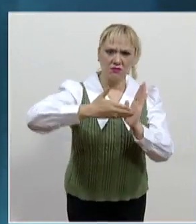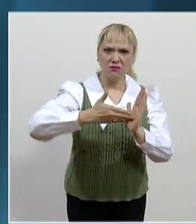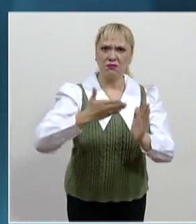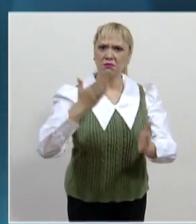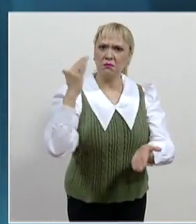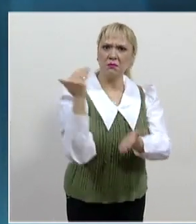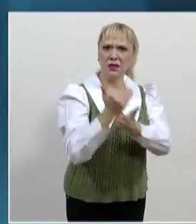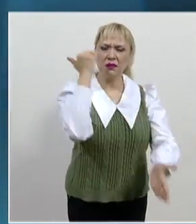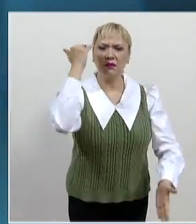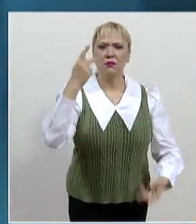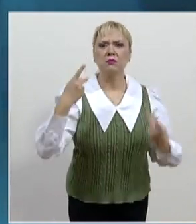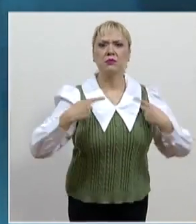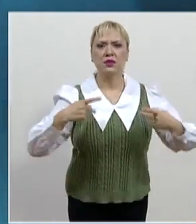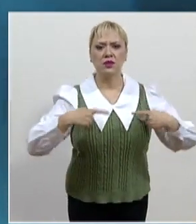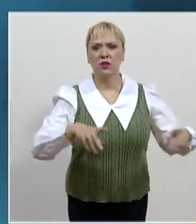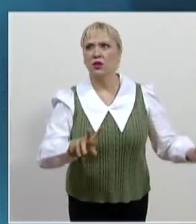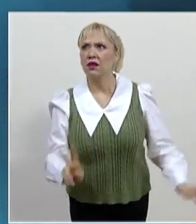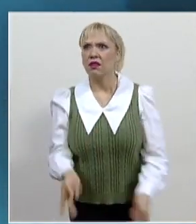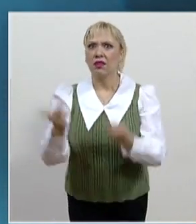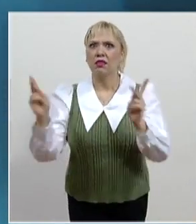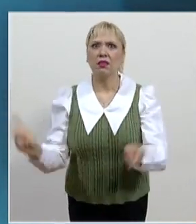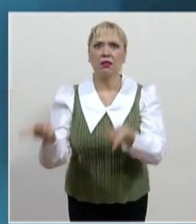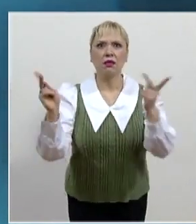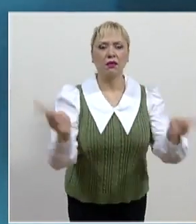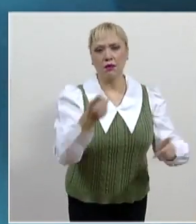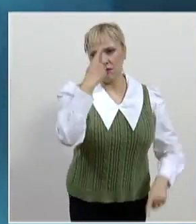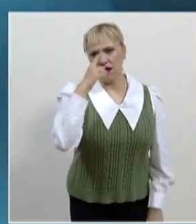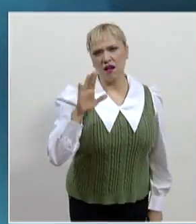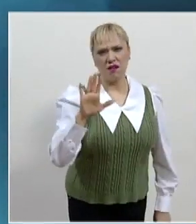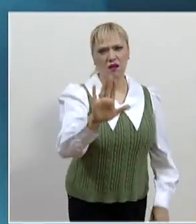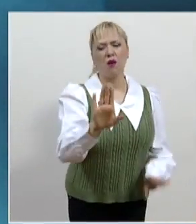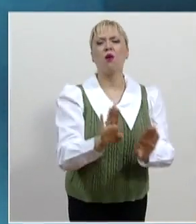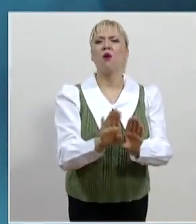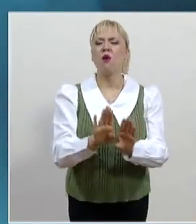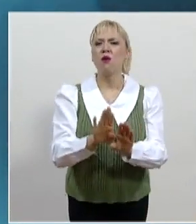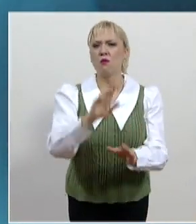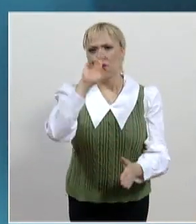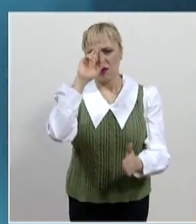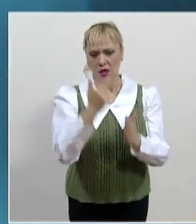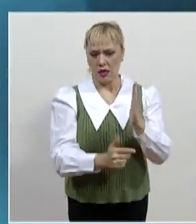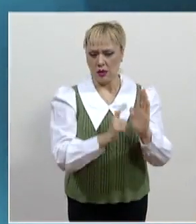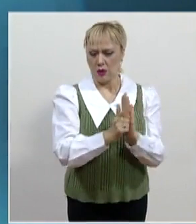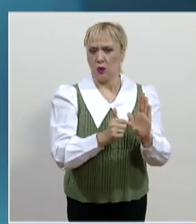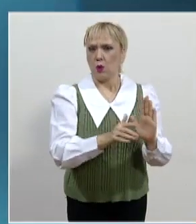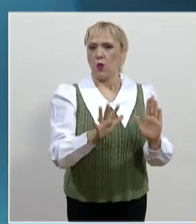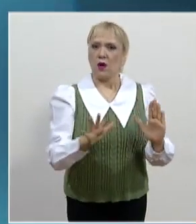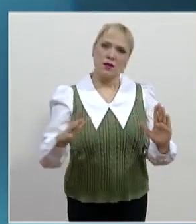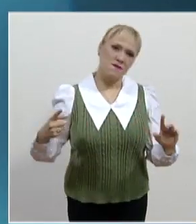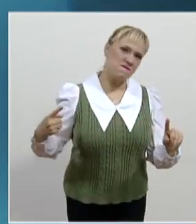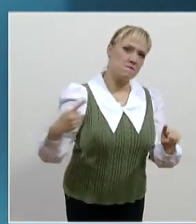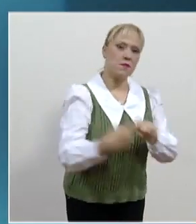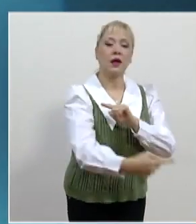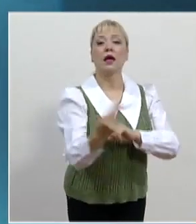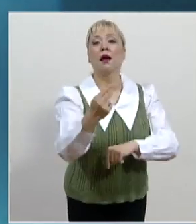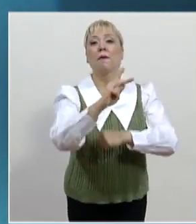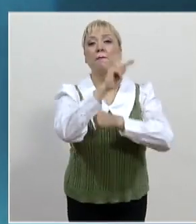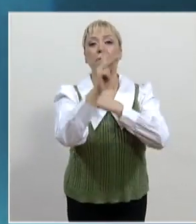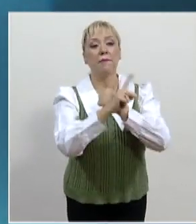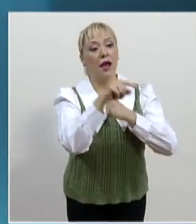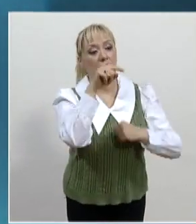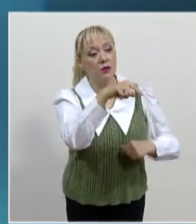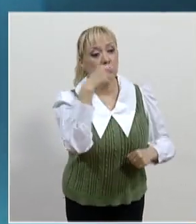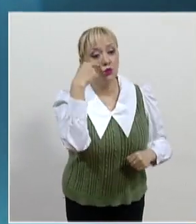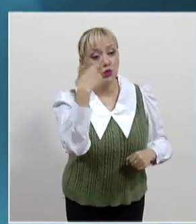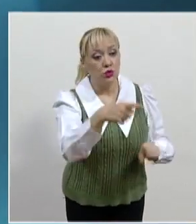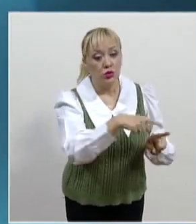mismo que reconoce que para combatir eficazmente este delito es necesario abordarlo en los países de origen,